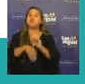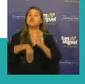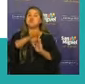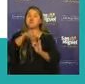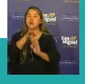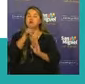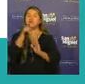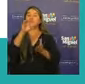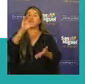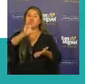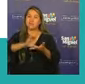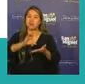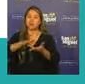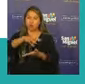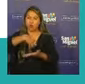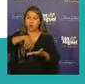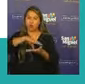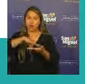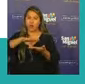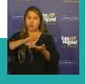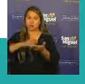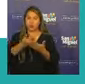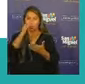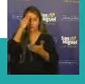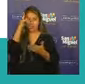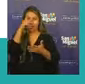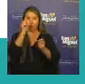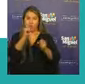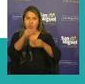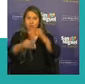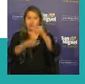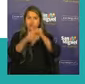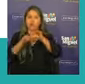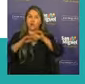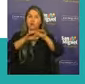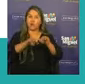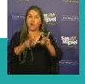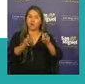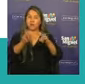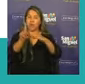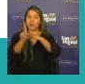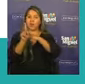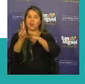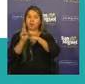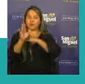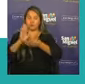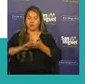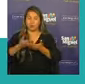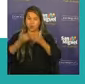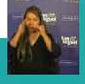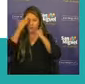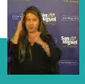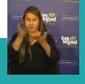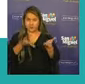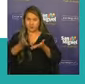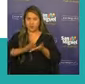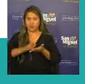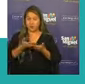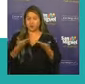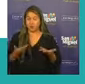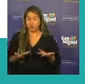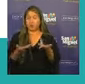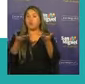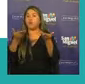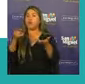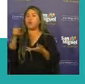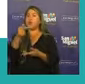comunal va a ir a poder complementar lo que es la atención de salud mental del servicio de salud. Por ahí